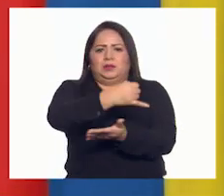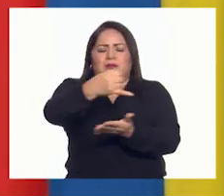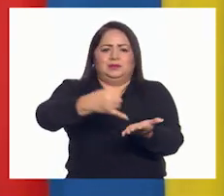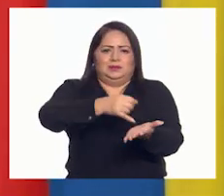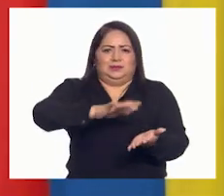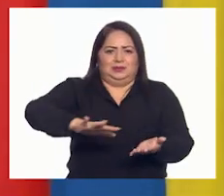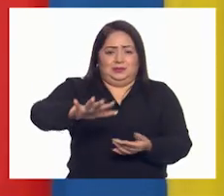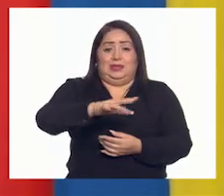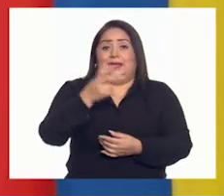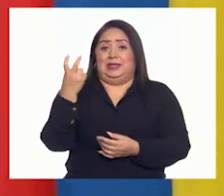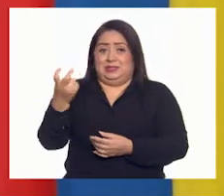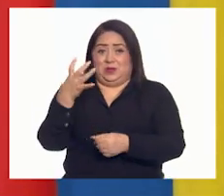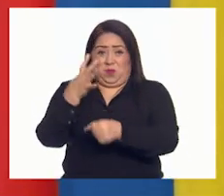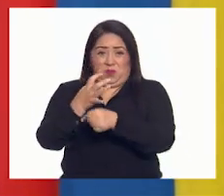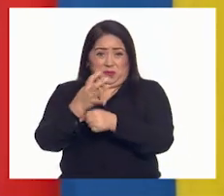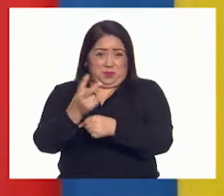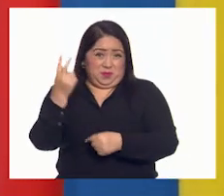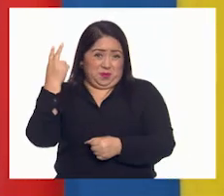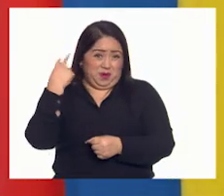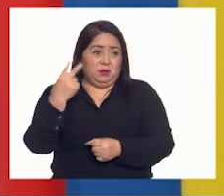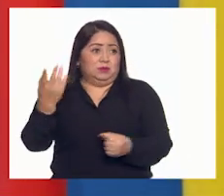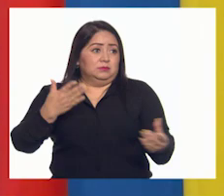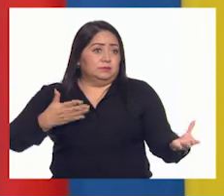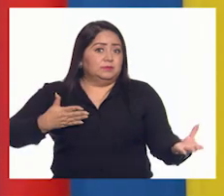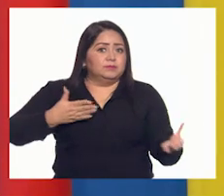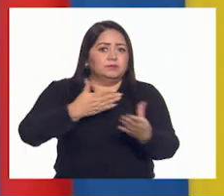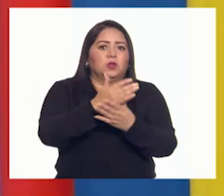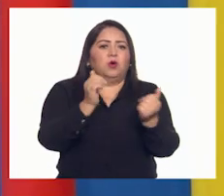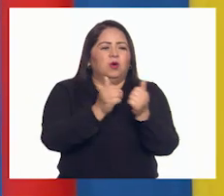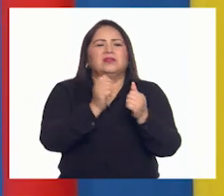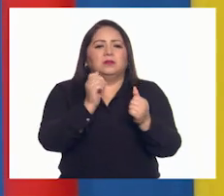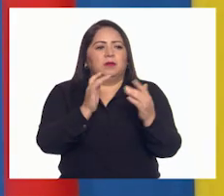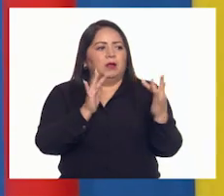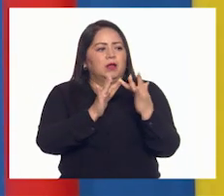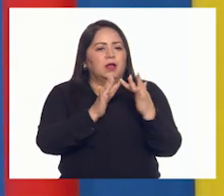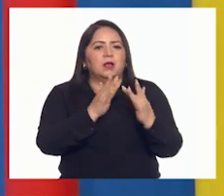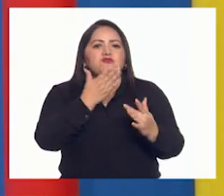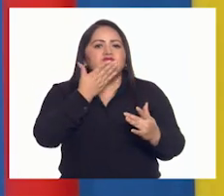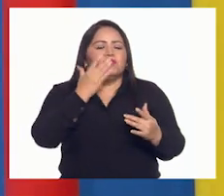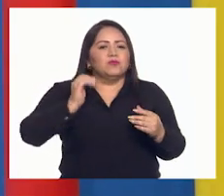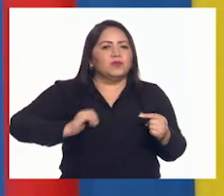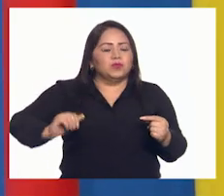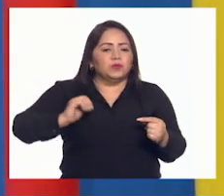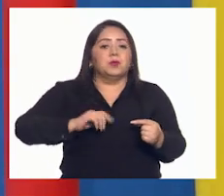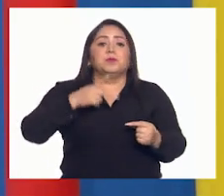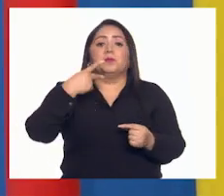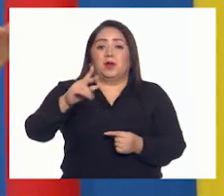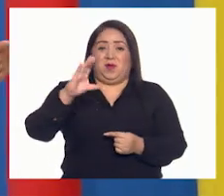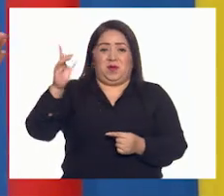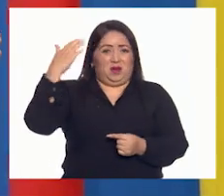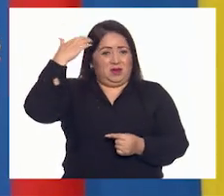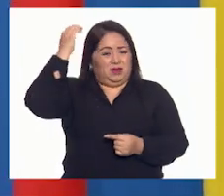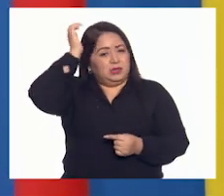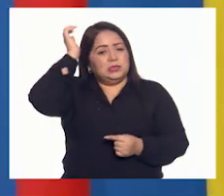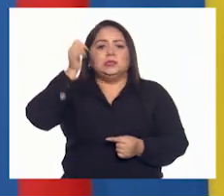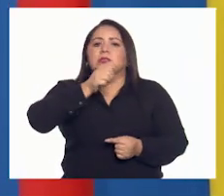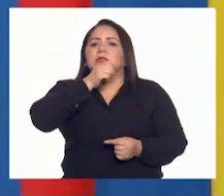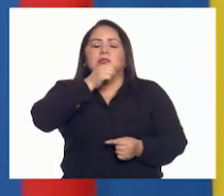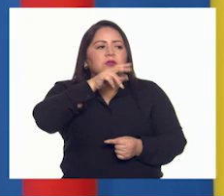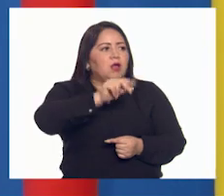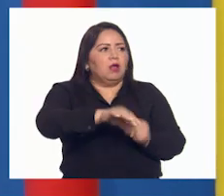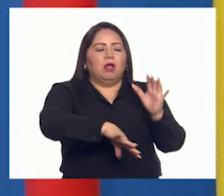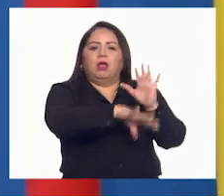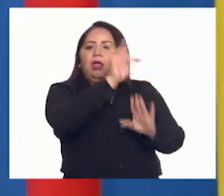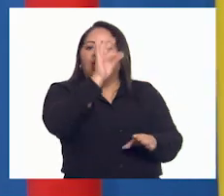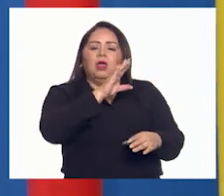islas. En este cuarto viaje entraron en contacto con los mayas. Sin embargo, Colón no logró descubrir la península